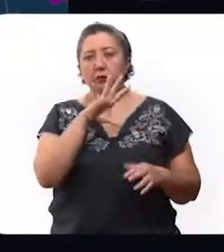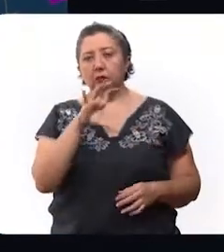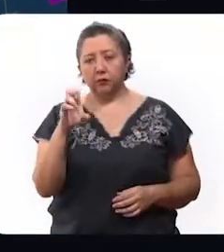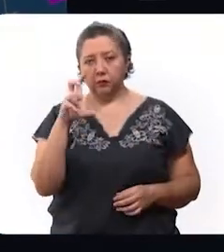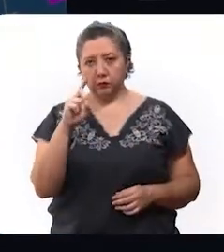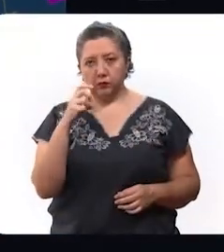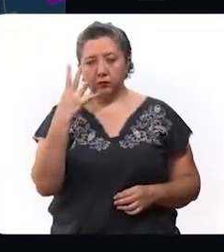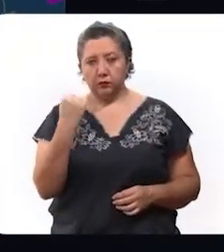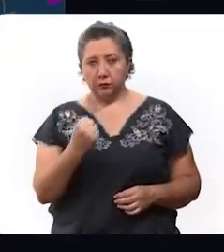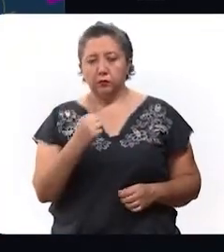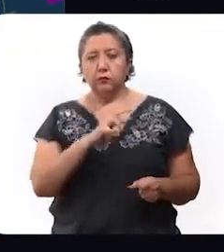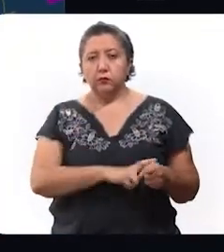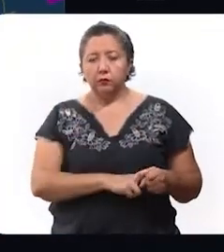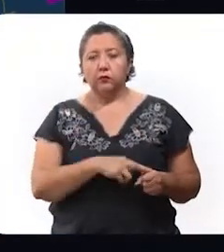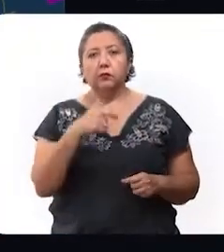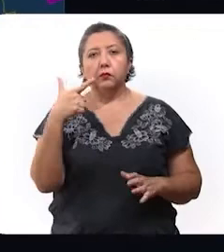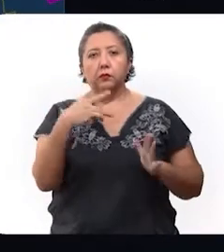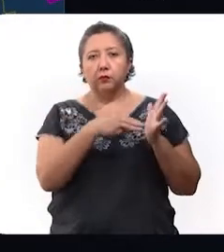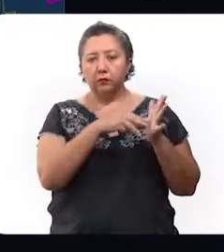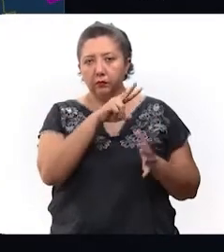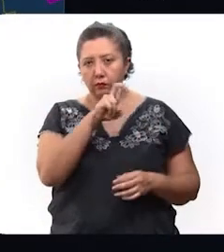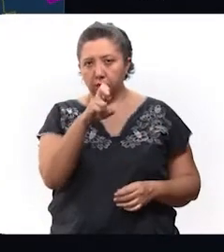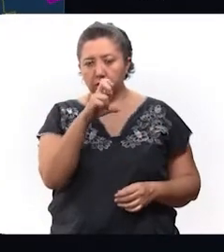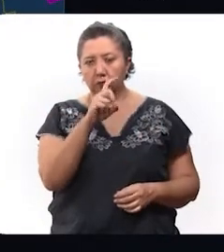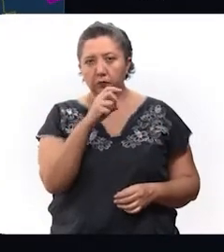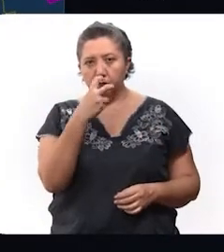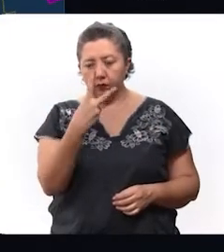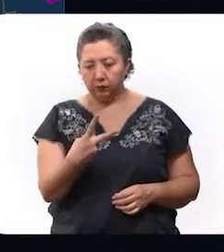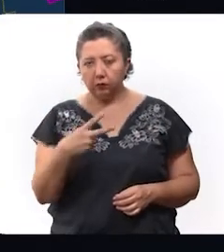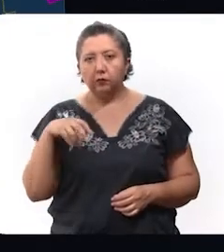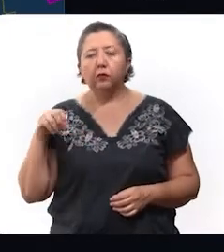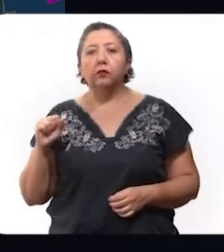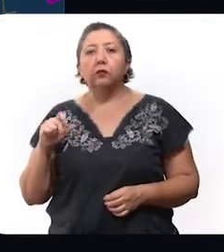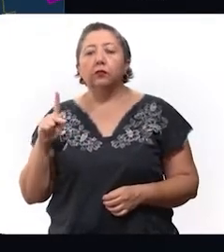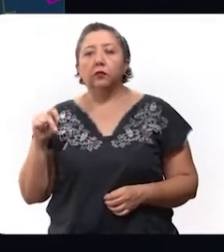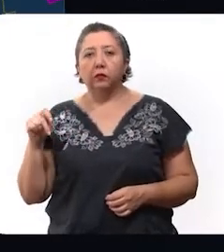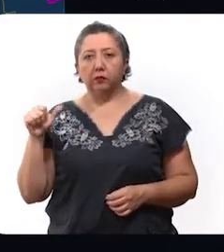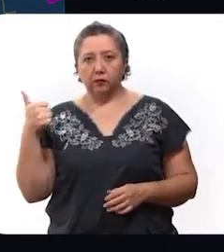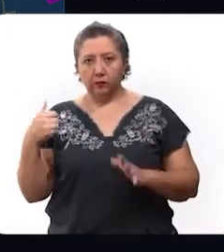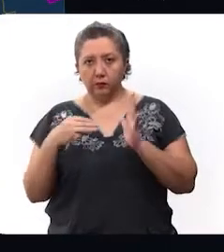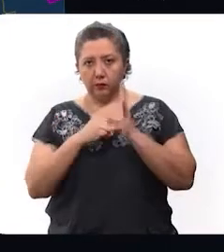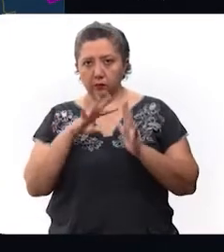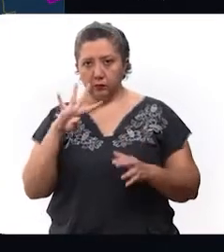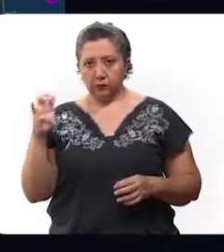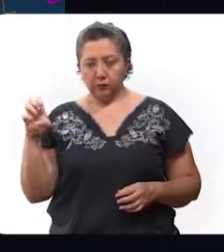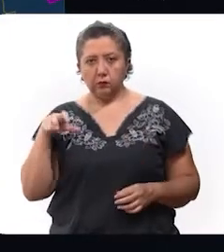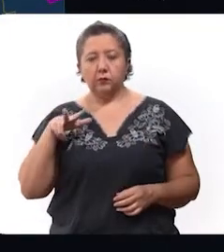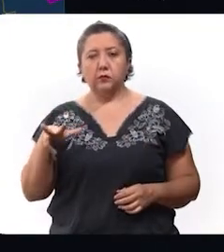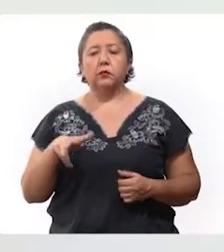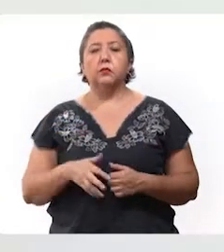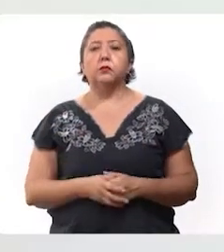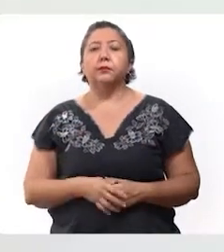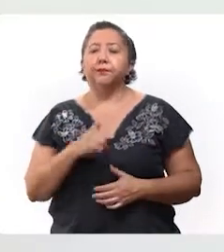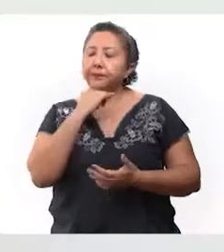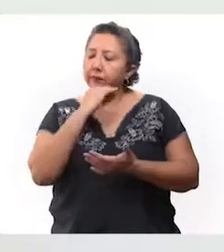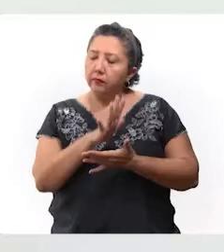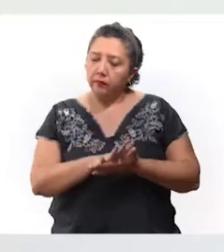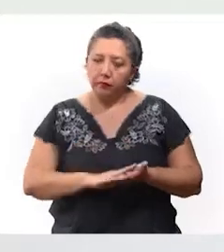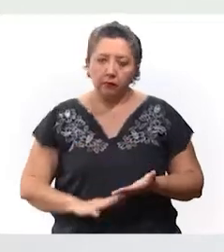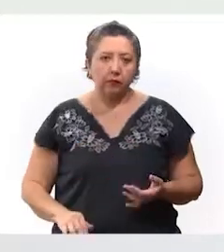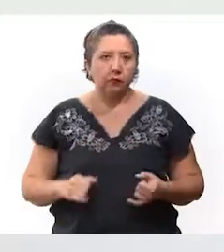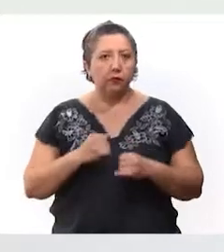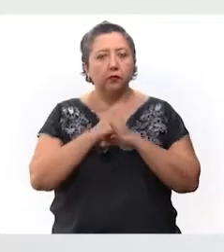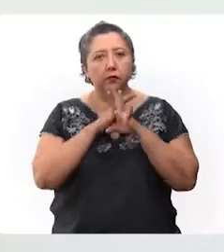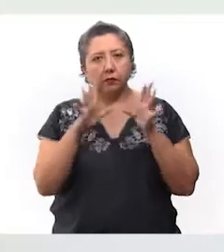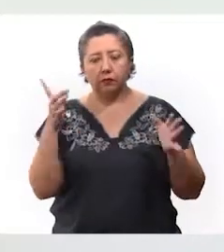4.539, en la zona sur 7.232 y en la zona poniente 11.418. Lamentablemente,